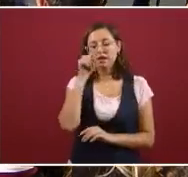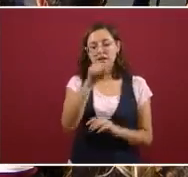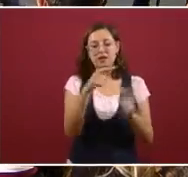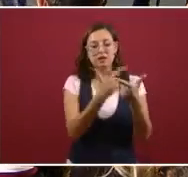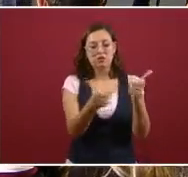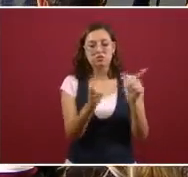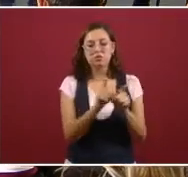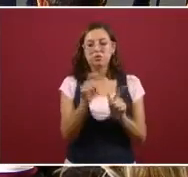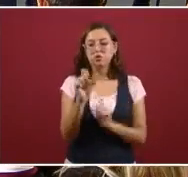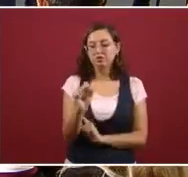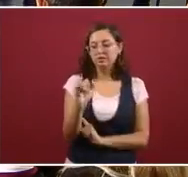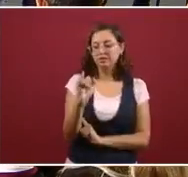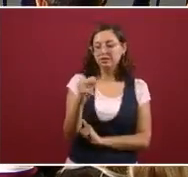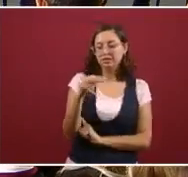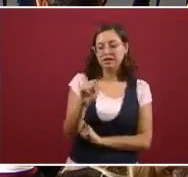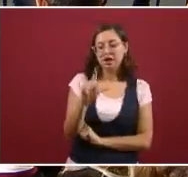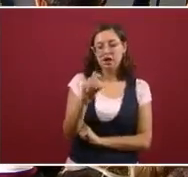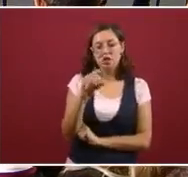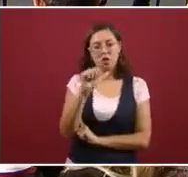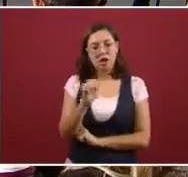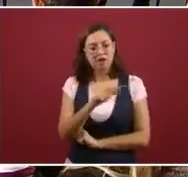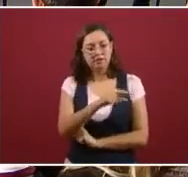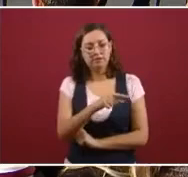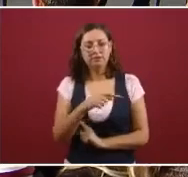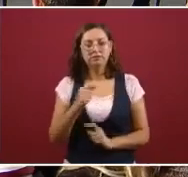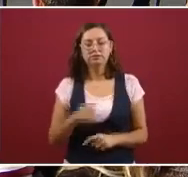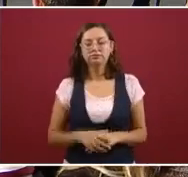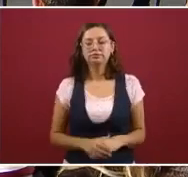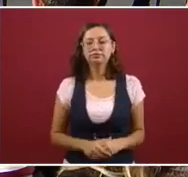Bueno, a ver lo del…